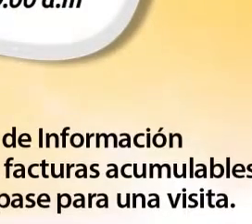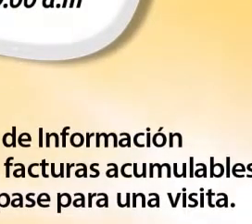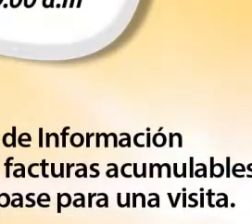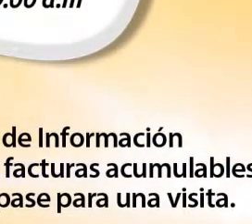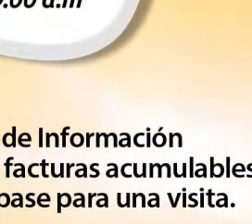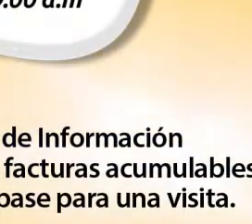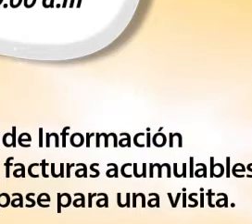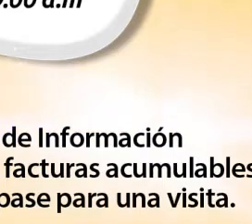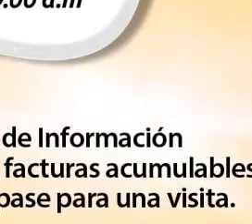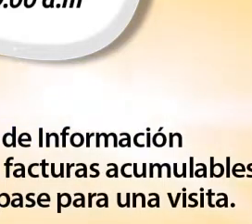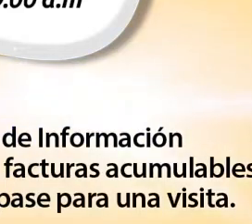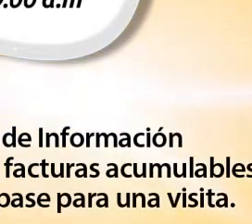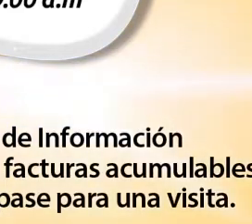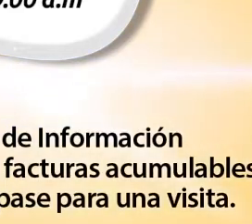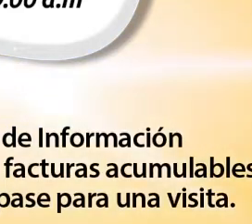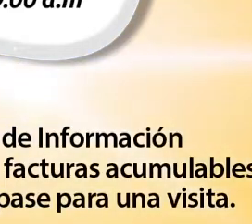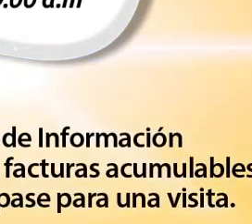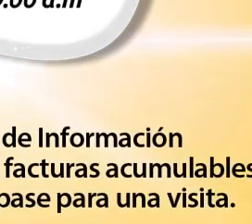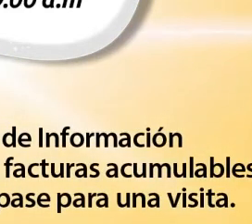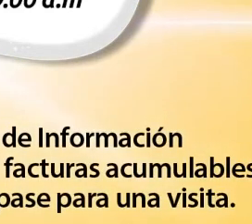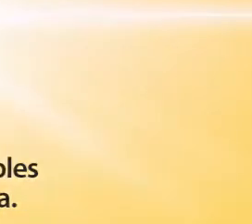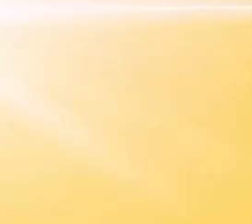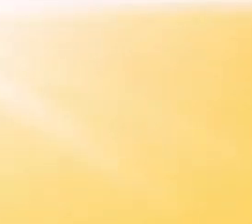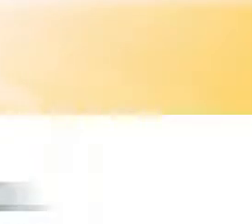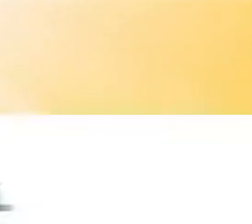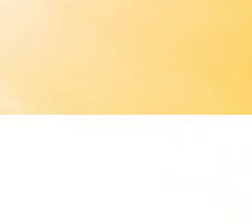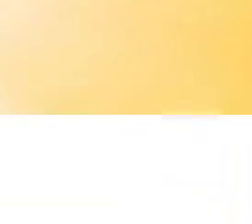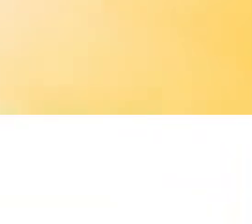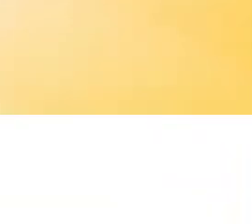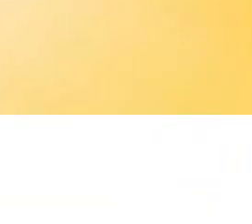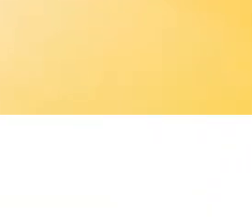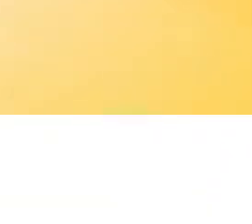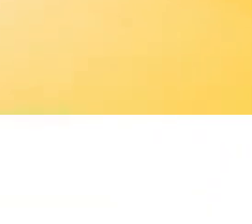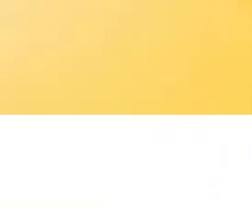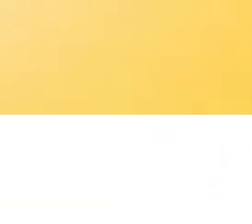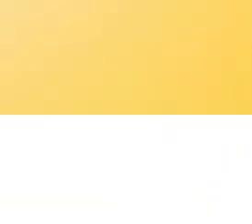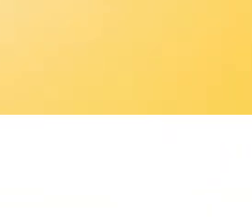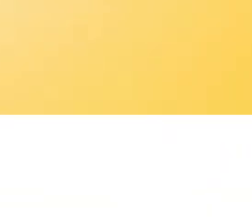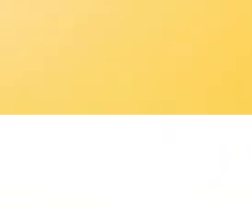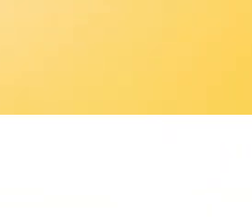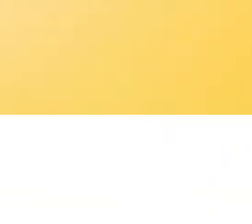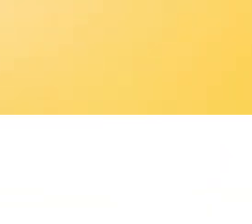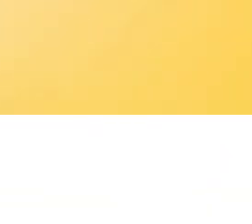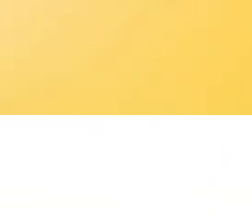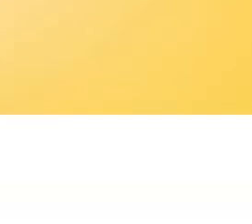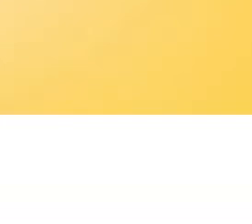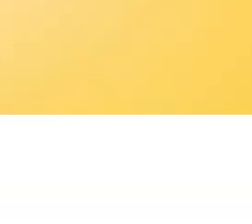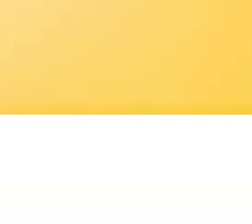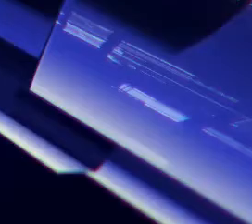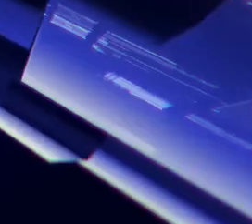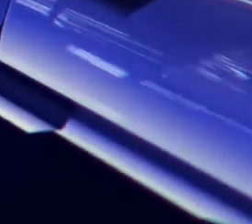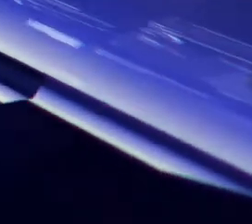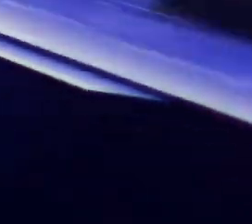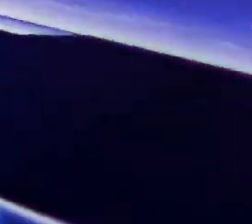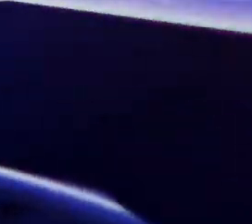podrás ganar pases para visitas guiadas a la refinería y el Museo del Petróleo San Silvestre, una mágica